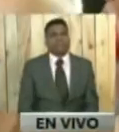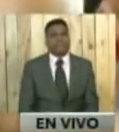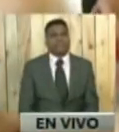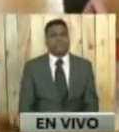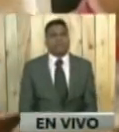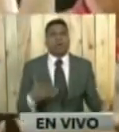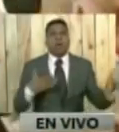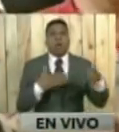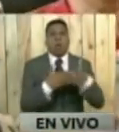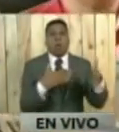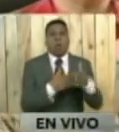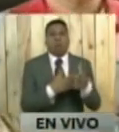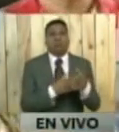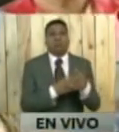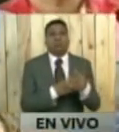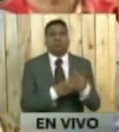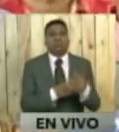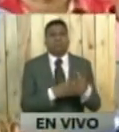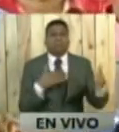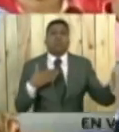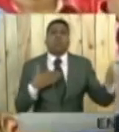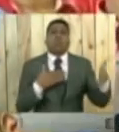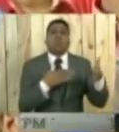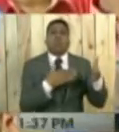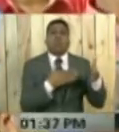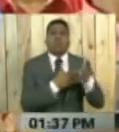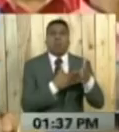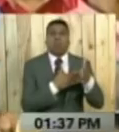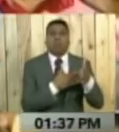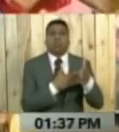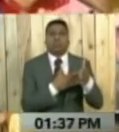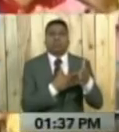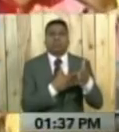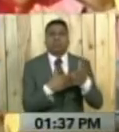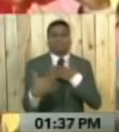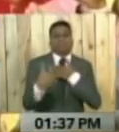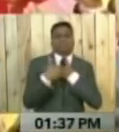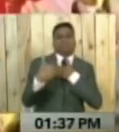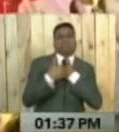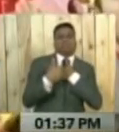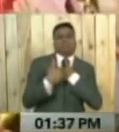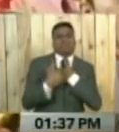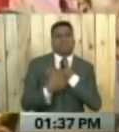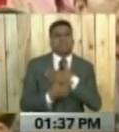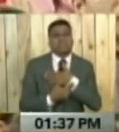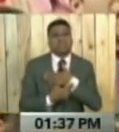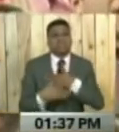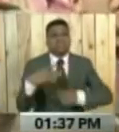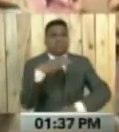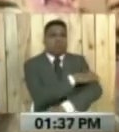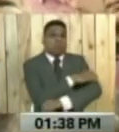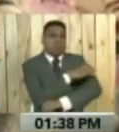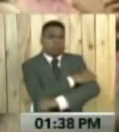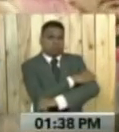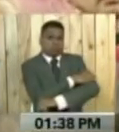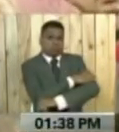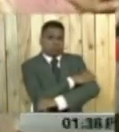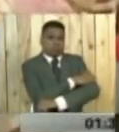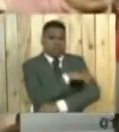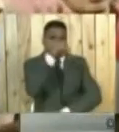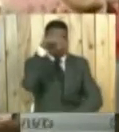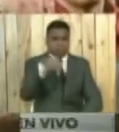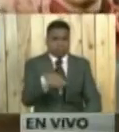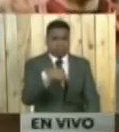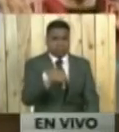contra los ataques de la derecha, contra los ataques de la derecha